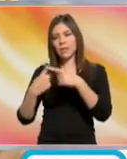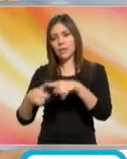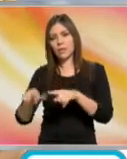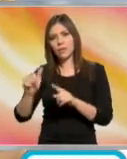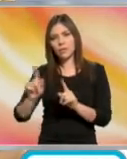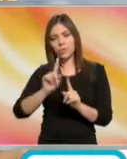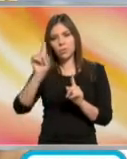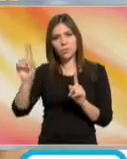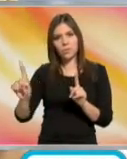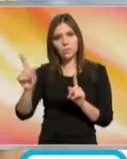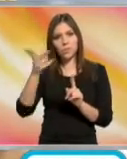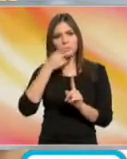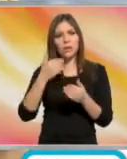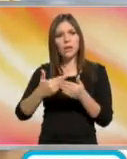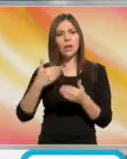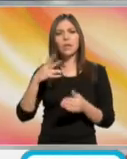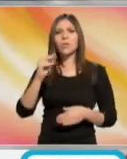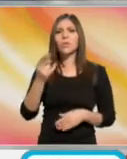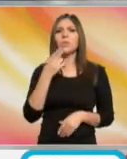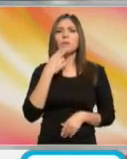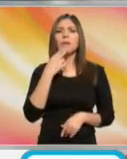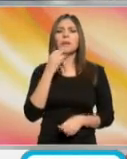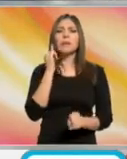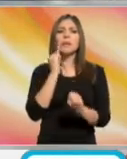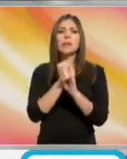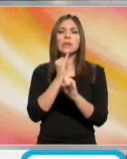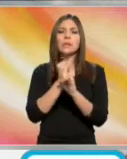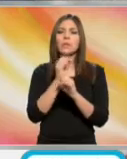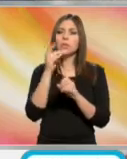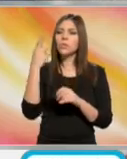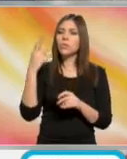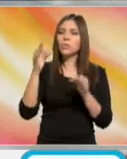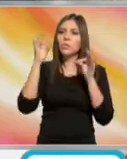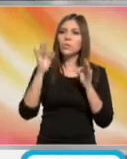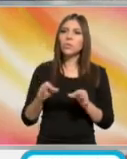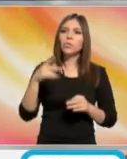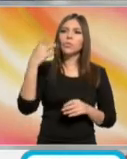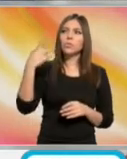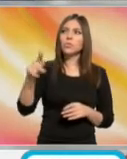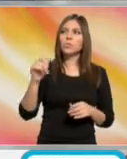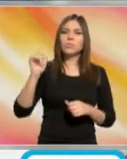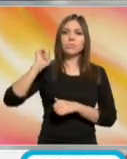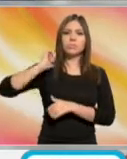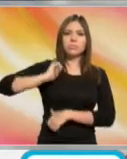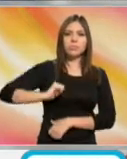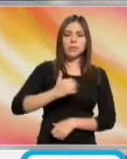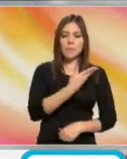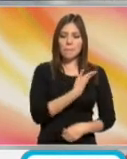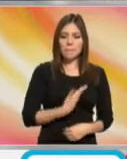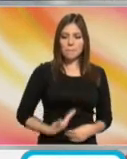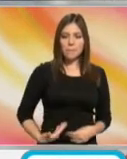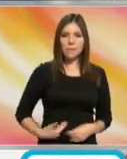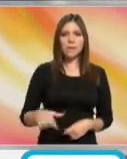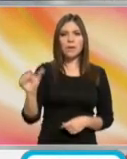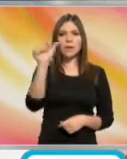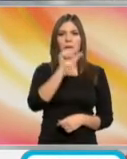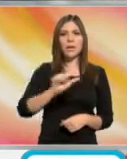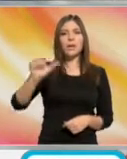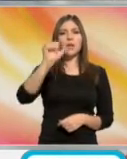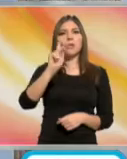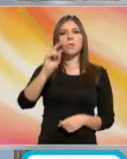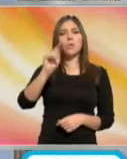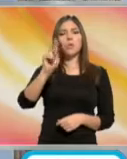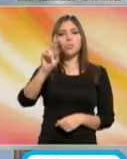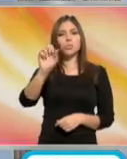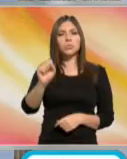su antecesor, no utilice la red social pues oficial de su cargo, del presidente POTUS, @POTUS, ¿no es así? Así